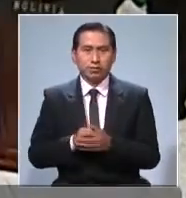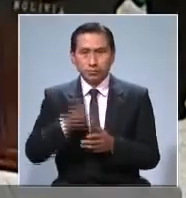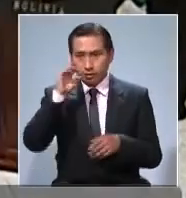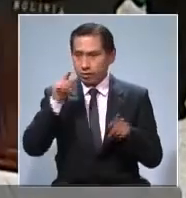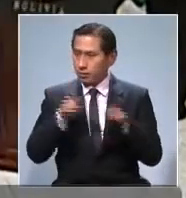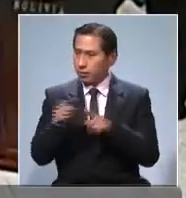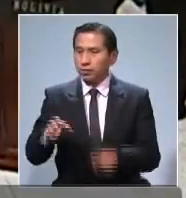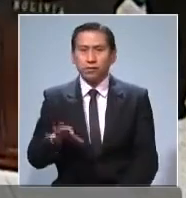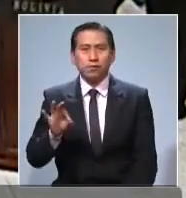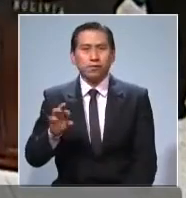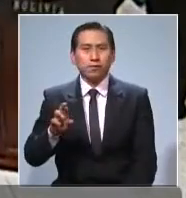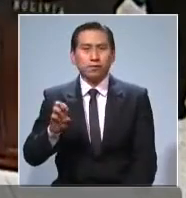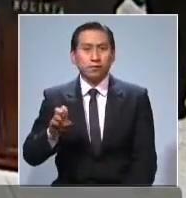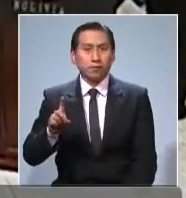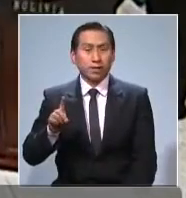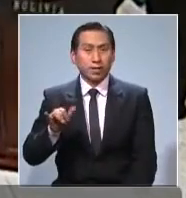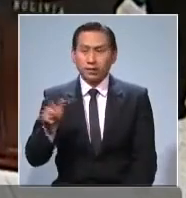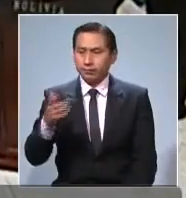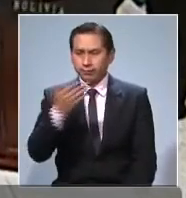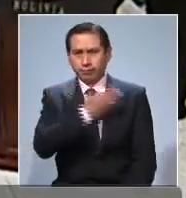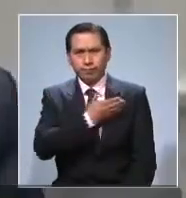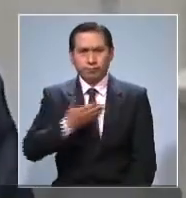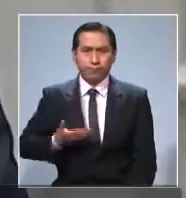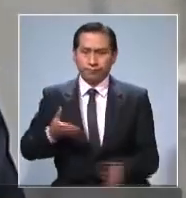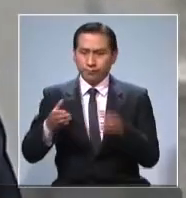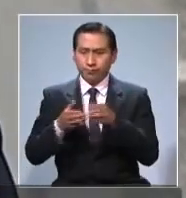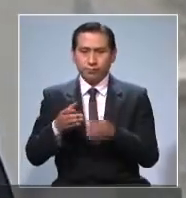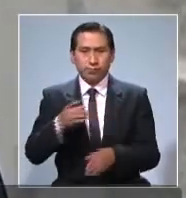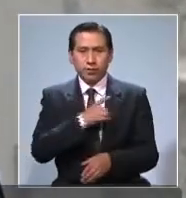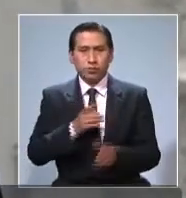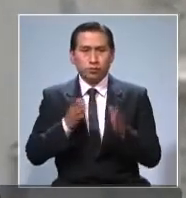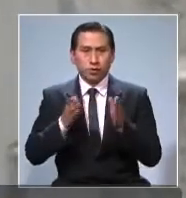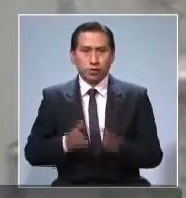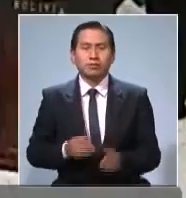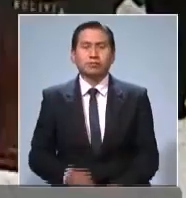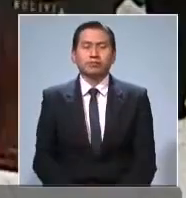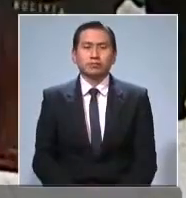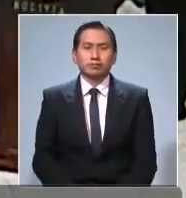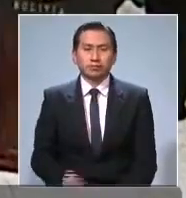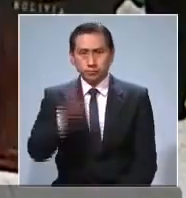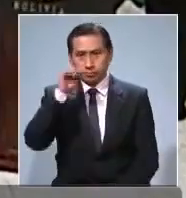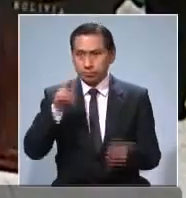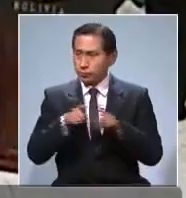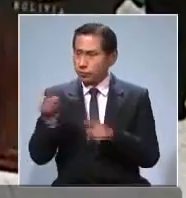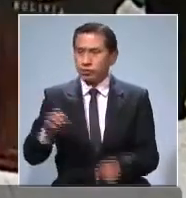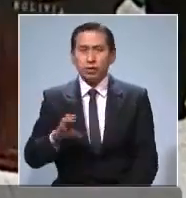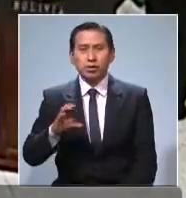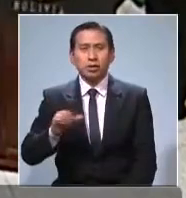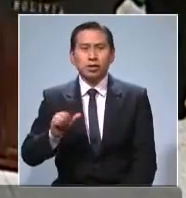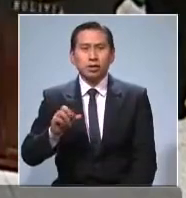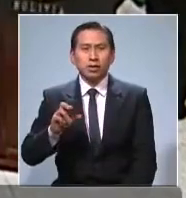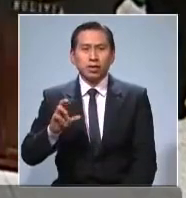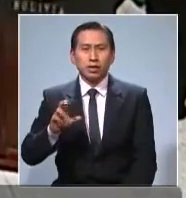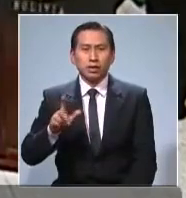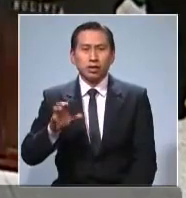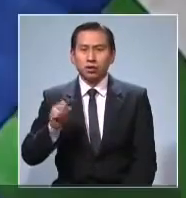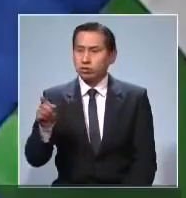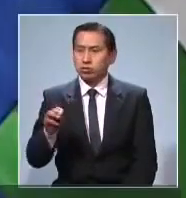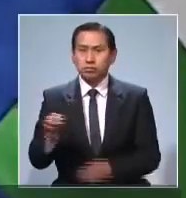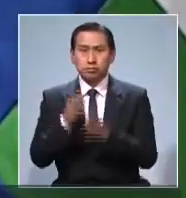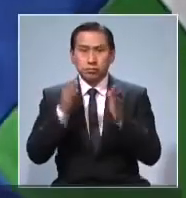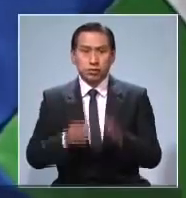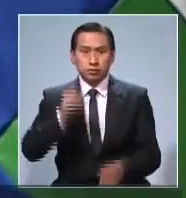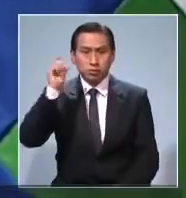Mamani, presidente de la Cámara de Diputados, al hermano Carlos Eduardo del Castillo del Carpio, ministro de